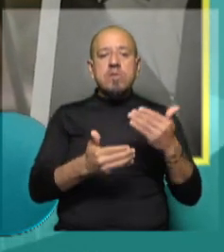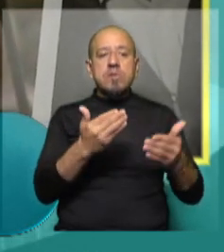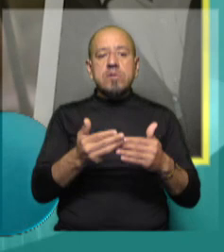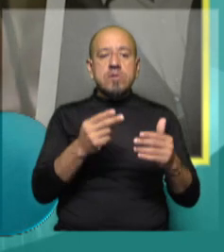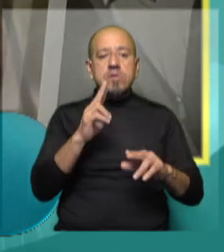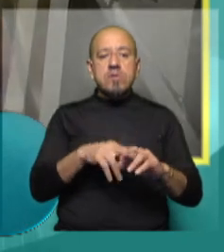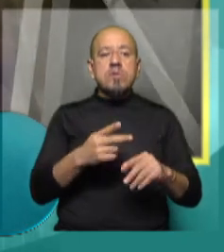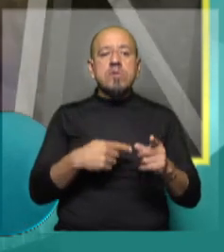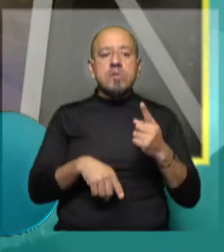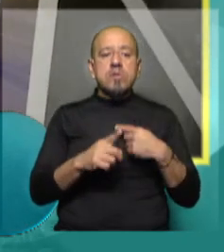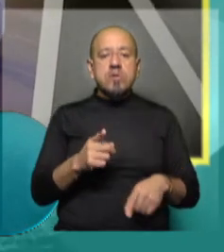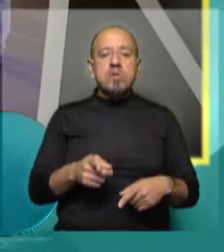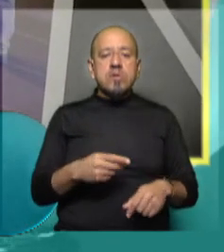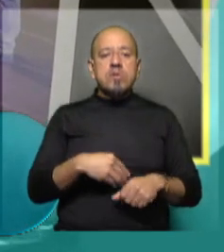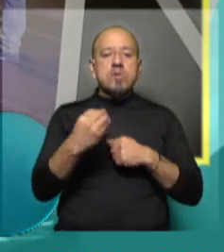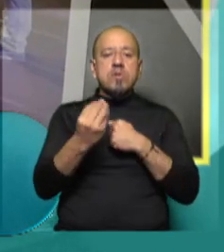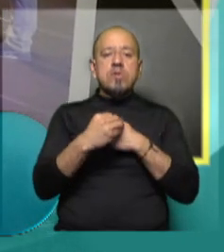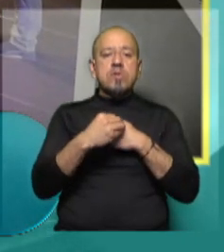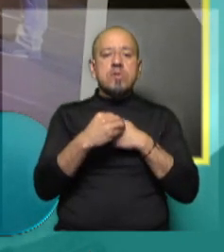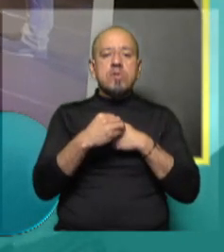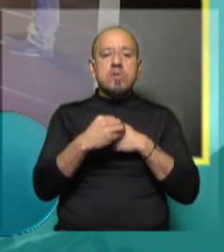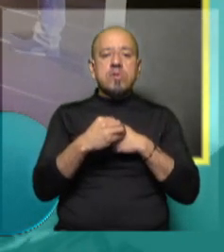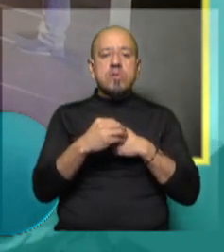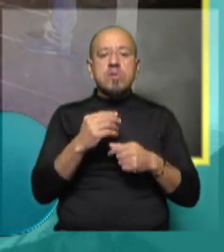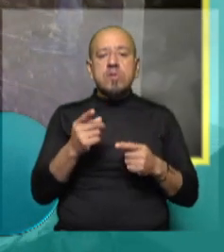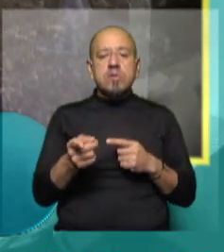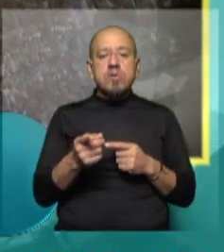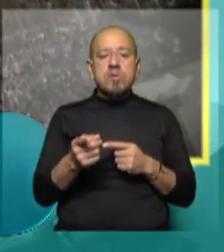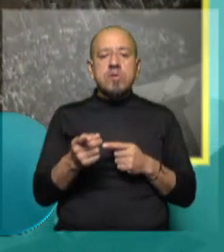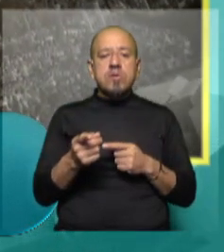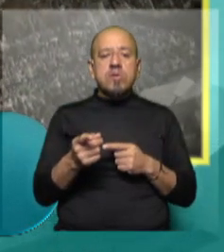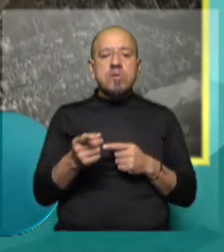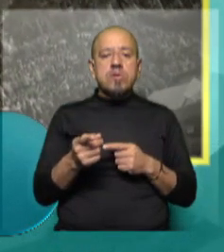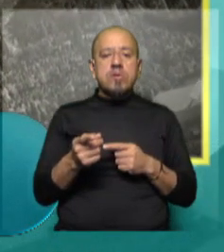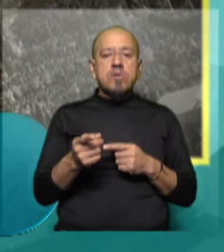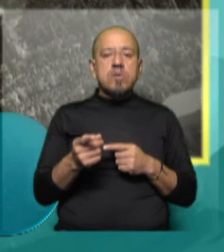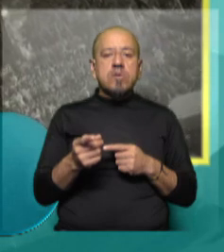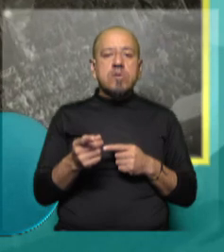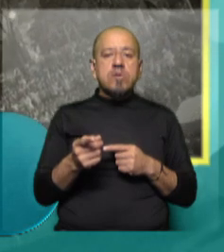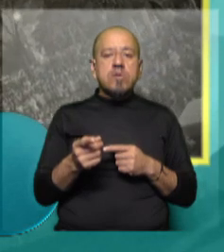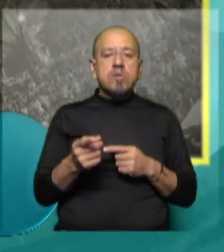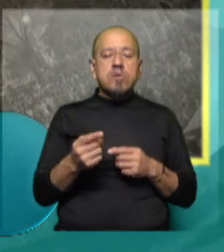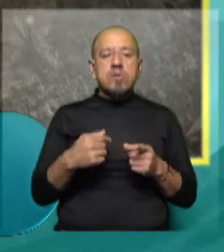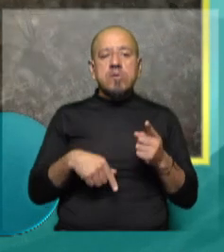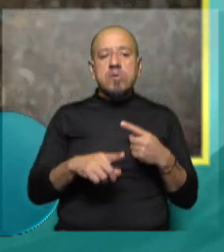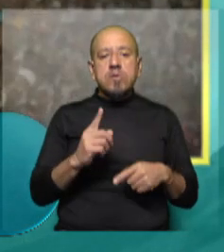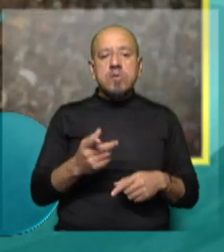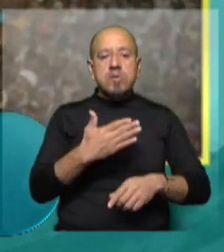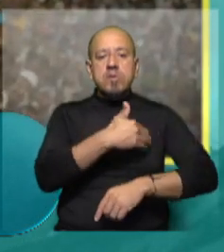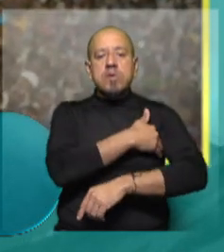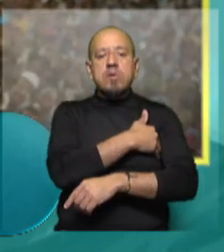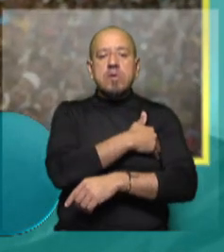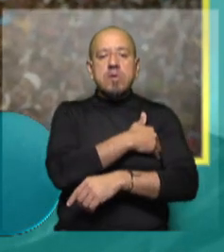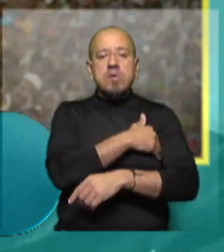warned. Así que él me advirtió. But I didn't want to hear it. The Bible says sin has its fun for a season. Y la Biblia también me decía mi